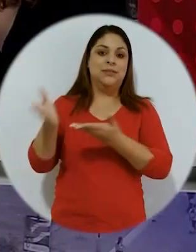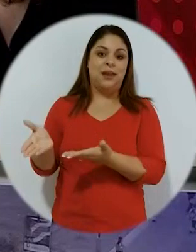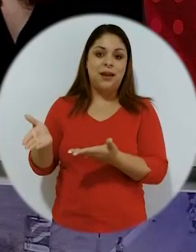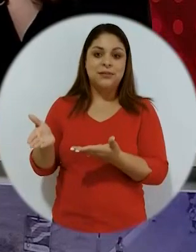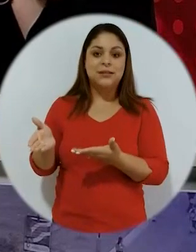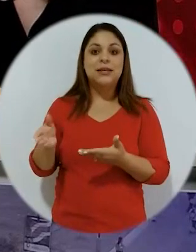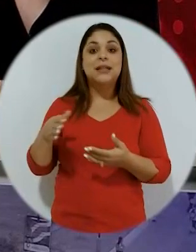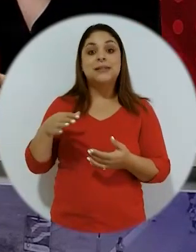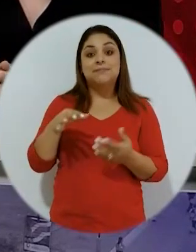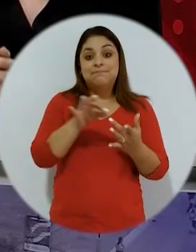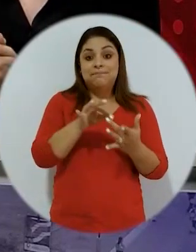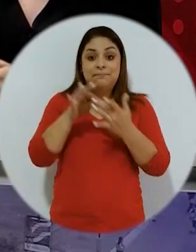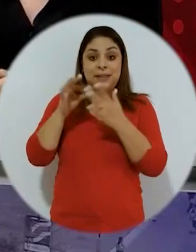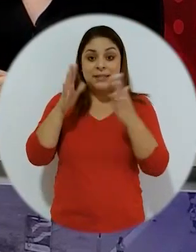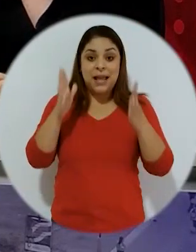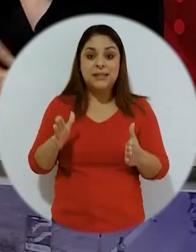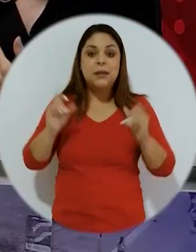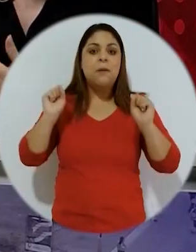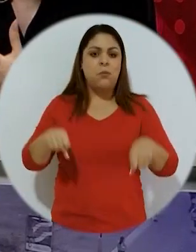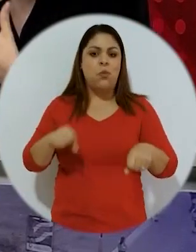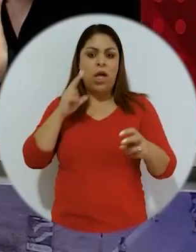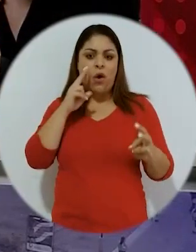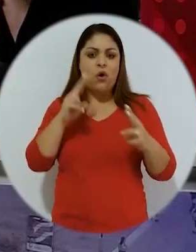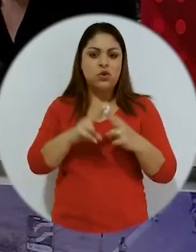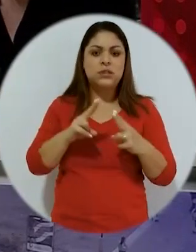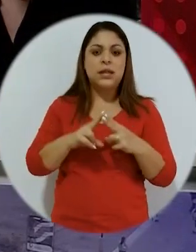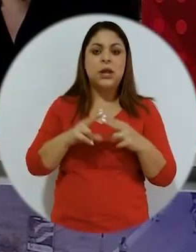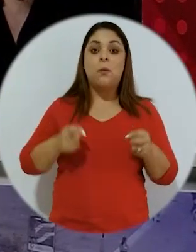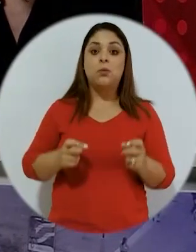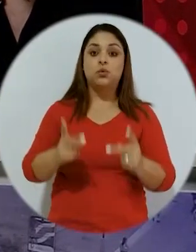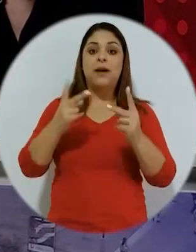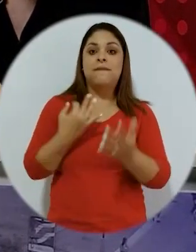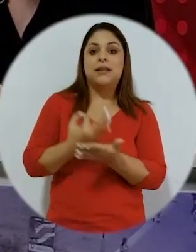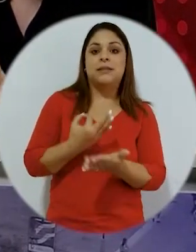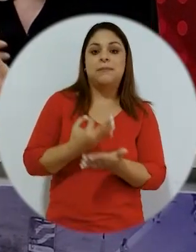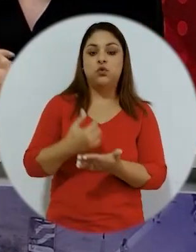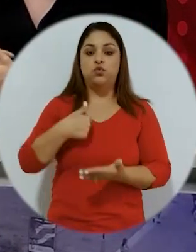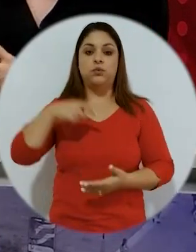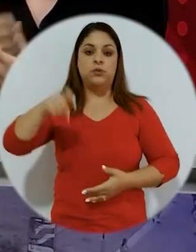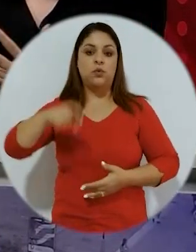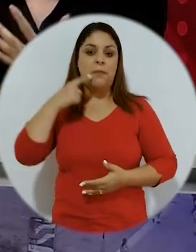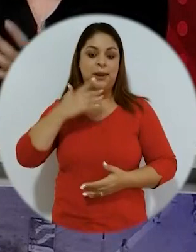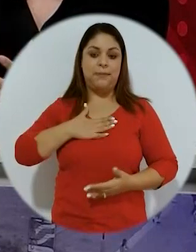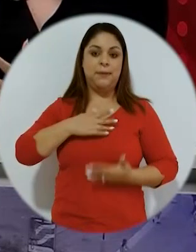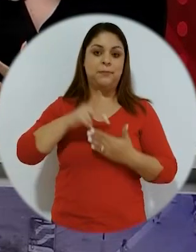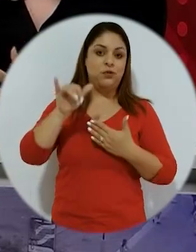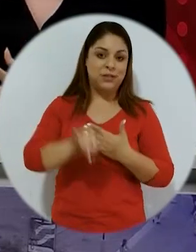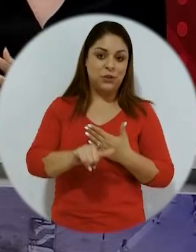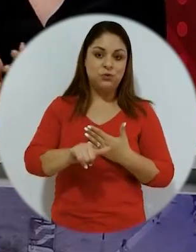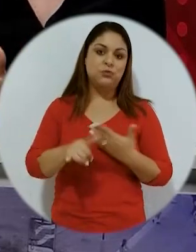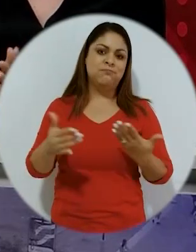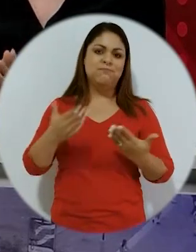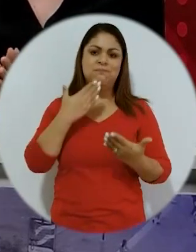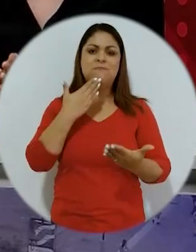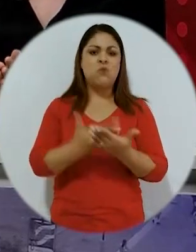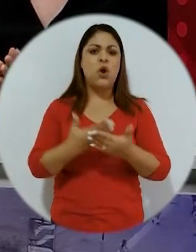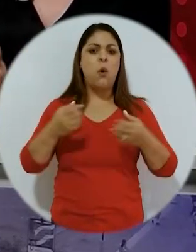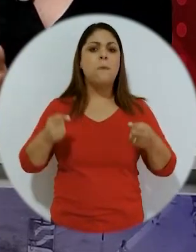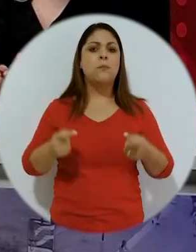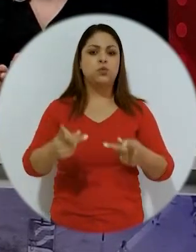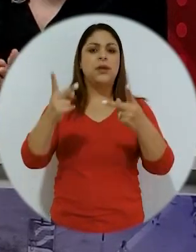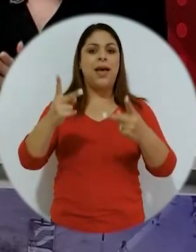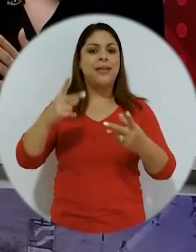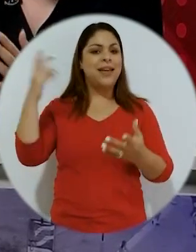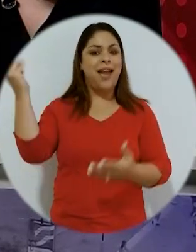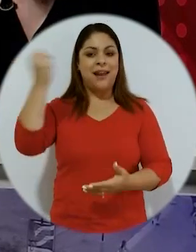encontrar, incluso esos especialistas pueden conocer oportunidades de financiamiento que yo requiera para mi proyecto. Así que me parece que es